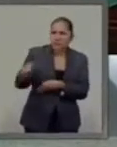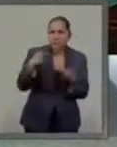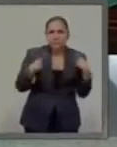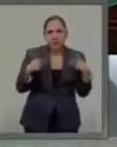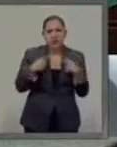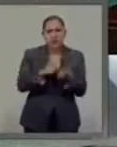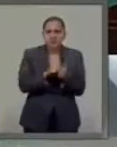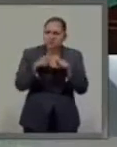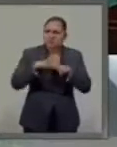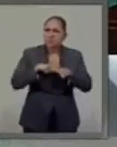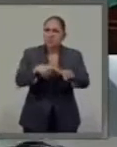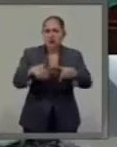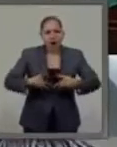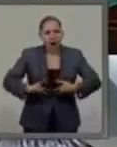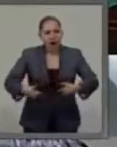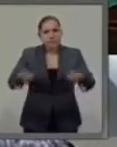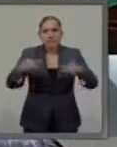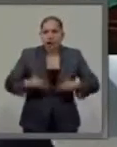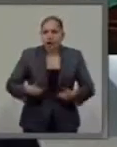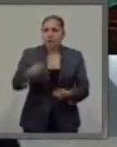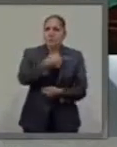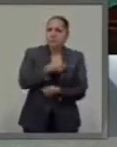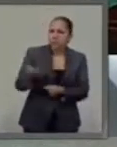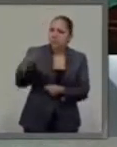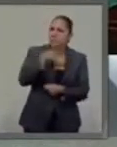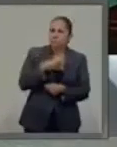país en cifras y niveles de pobreza